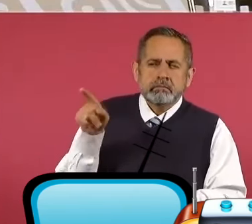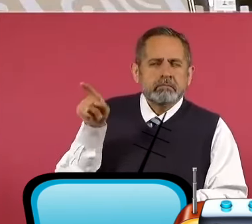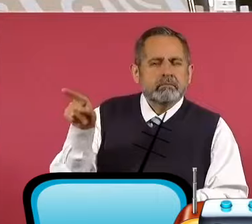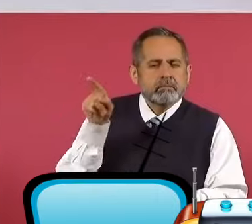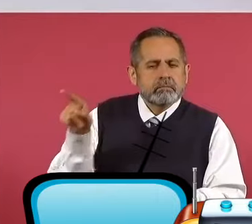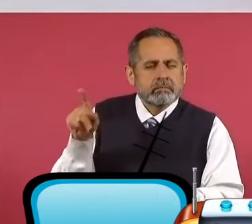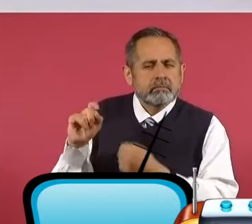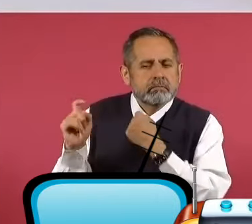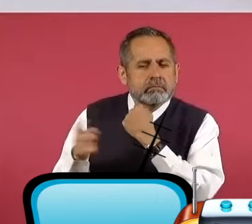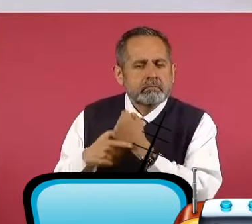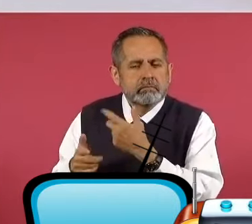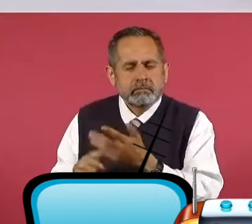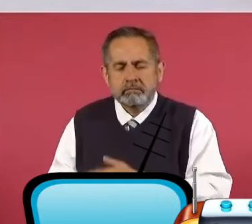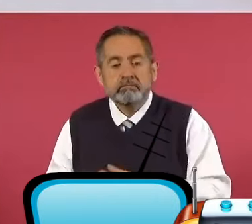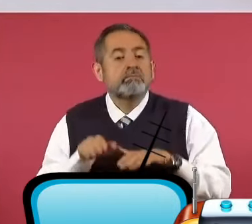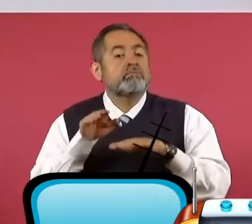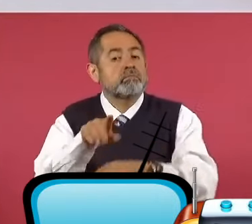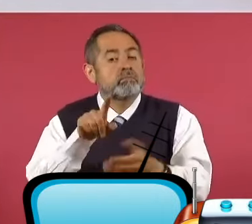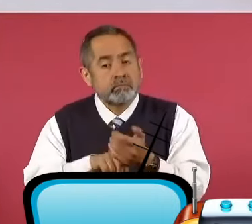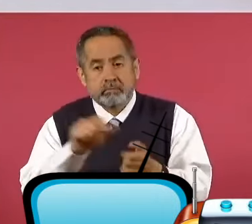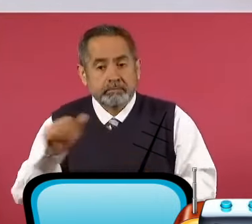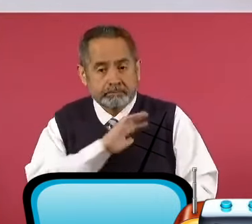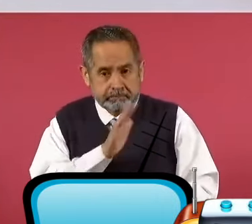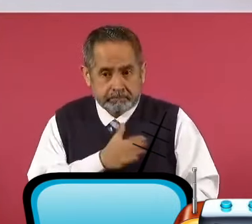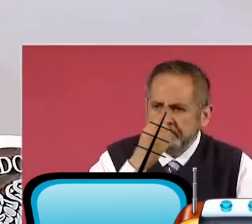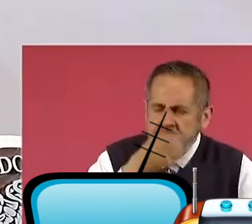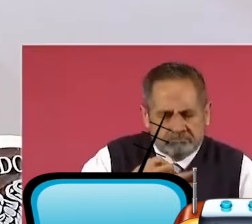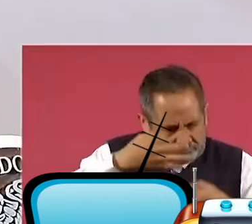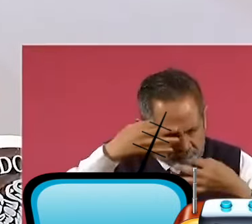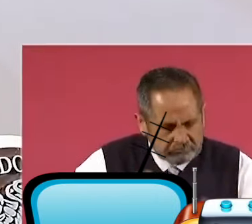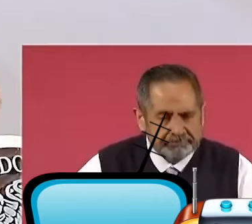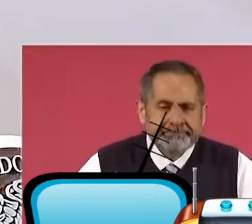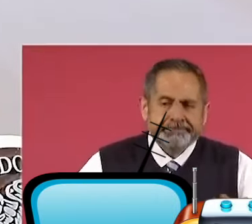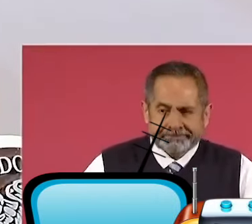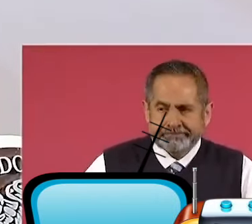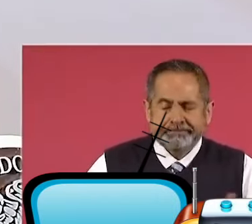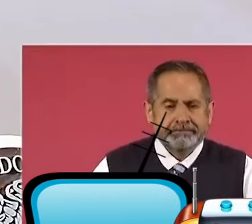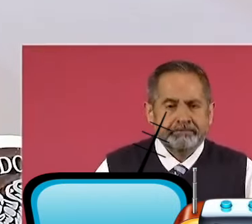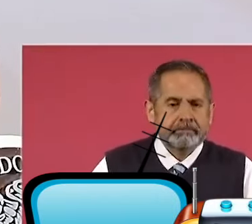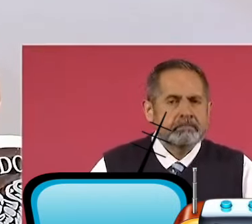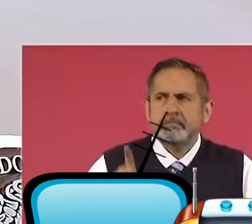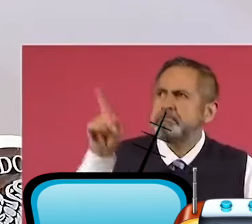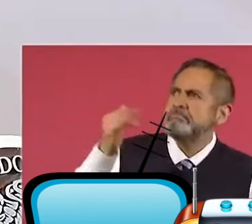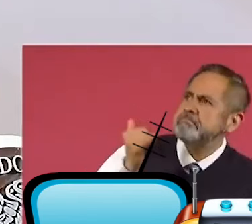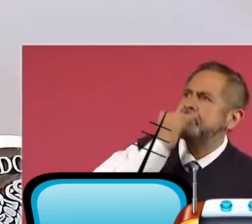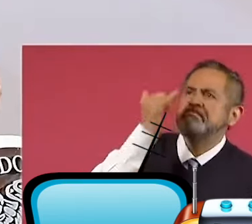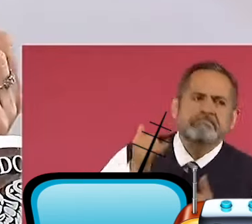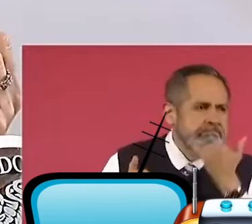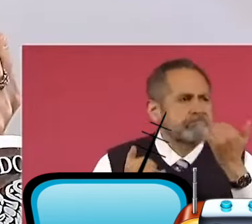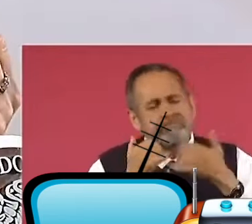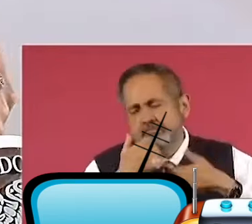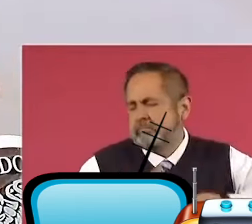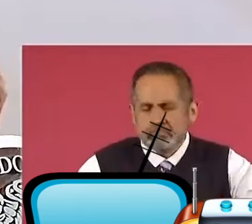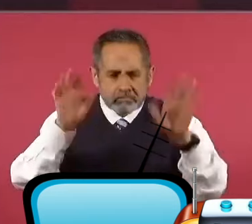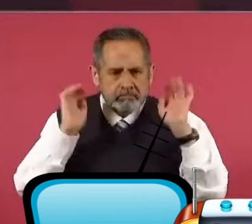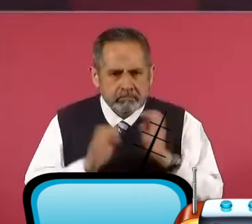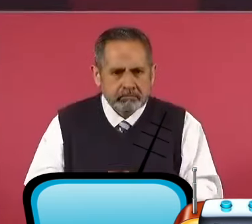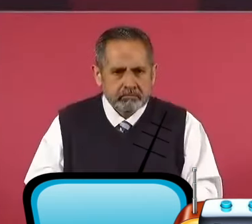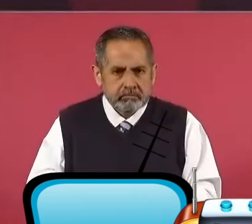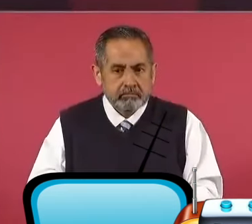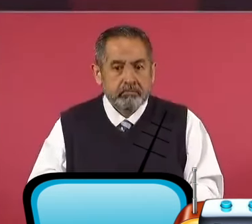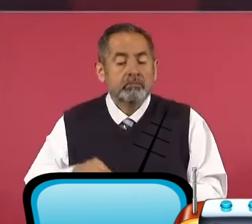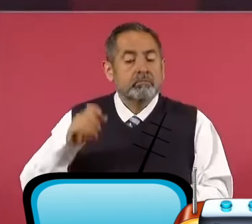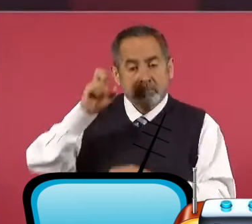En el caso de España, yo creo que es justa la petición. Todos nos podemos equivocar. Yo no estoy diciendo que ningún